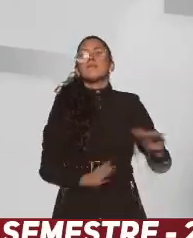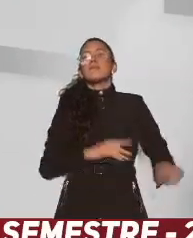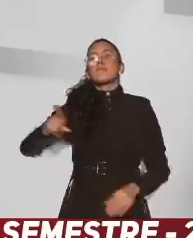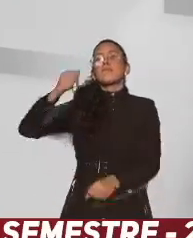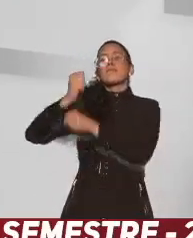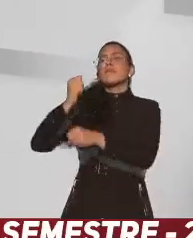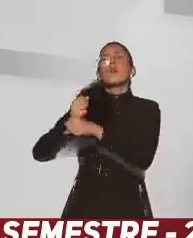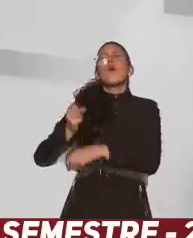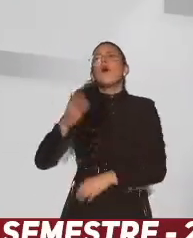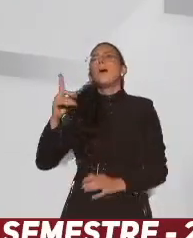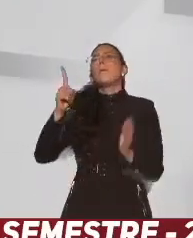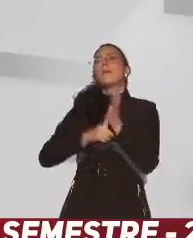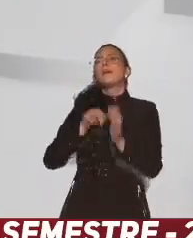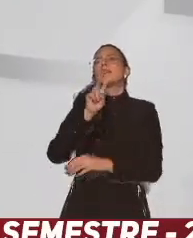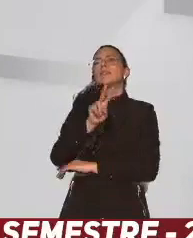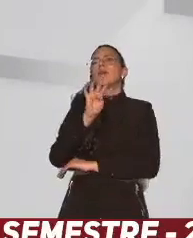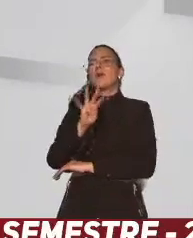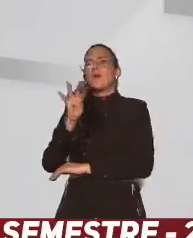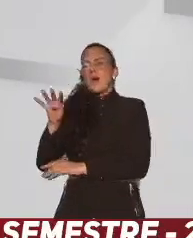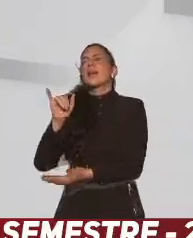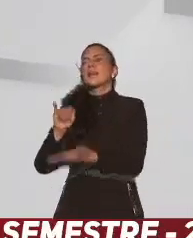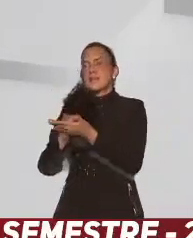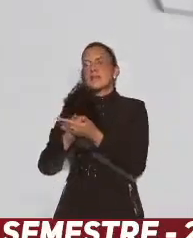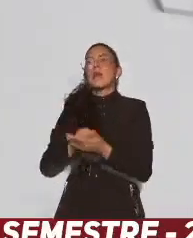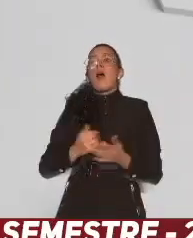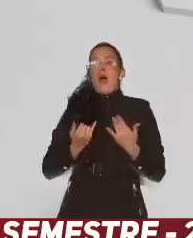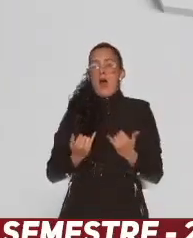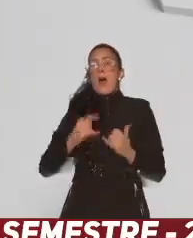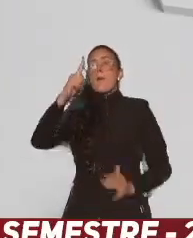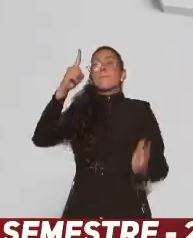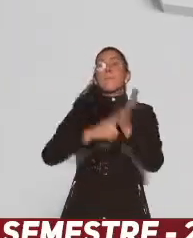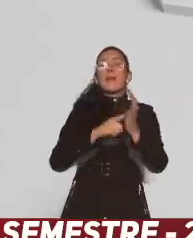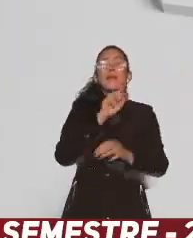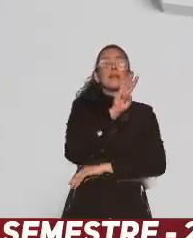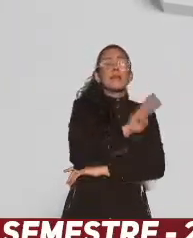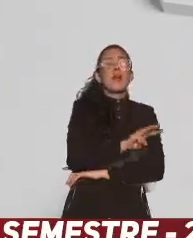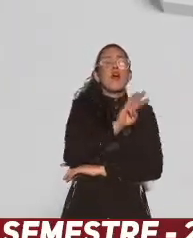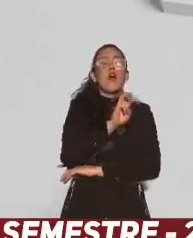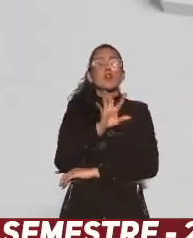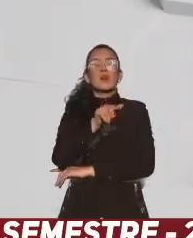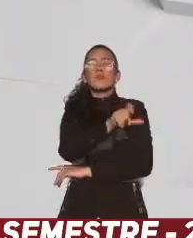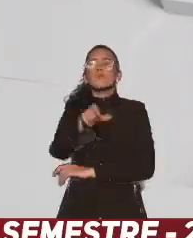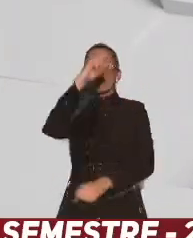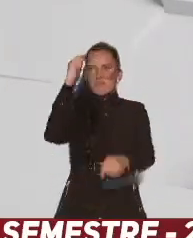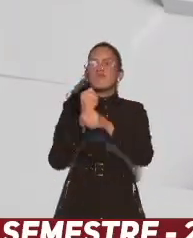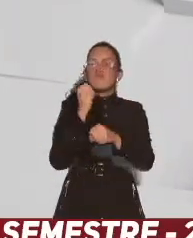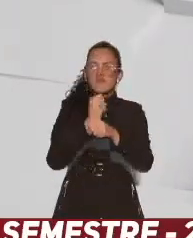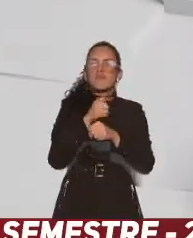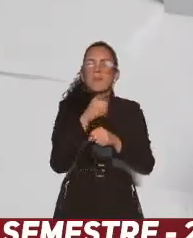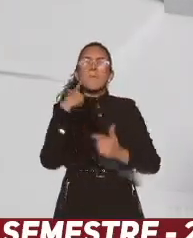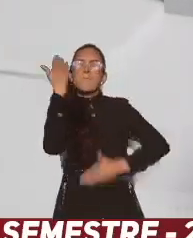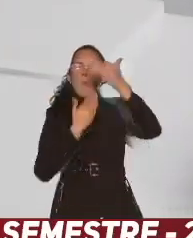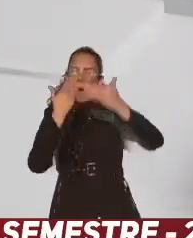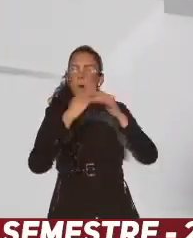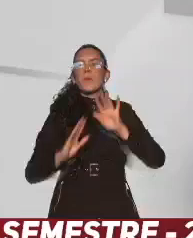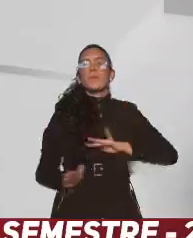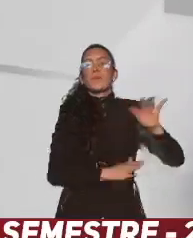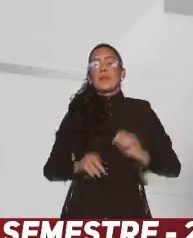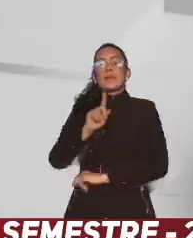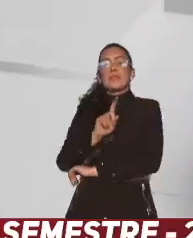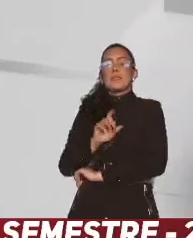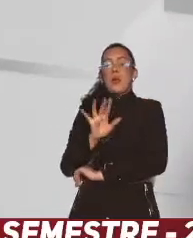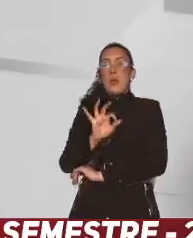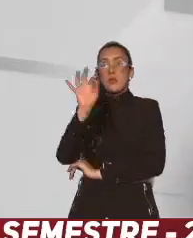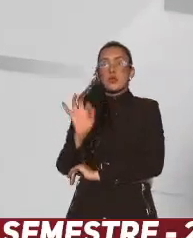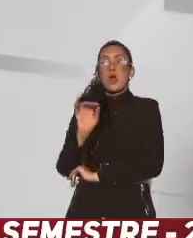administrativas, donde fueron nombrados 1.385 personas en periodo de prueba. El 65% es el personal